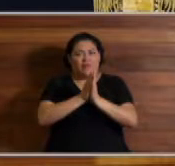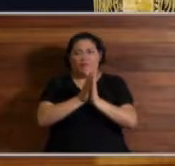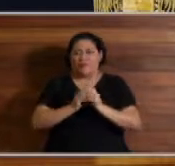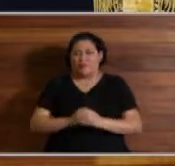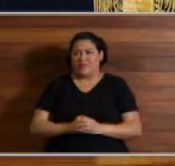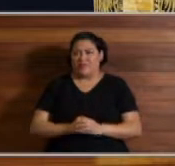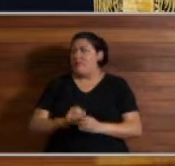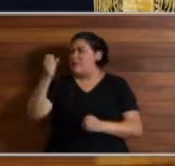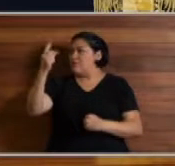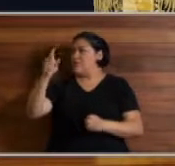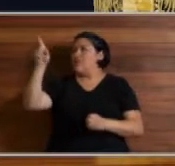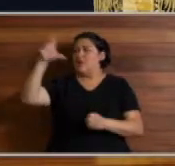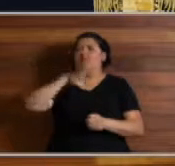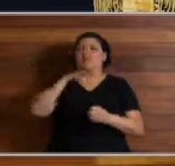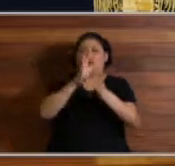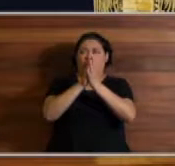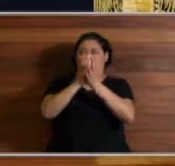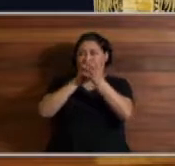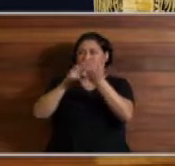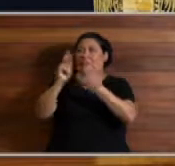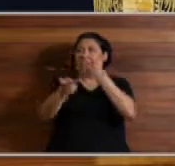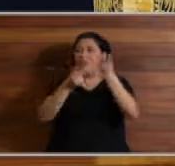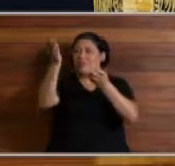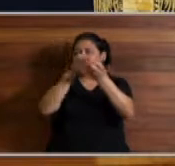Hay otra más por allá.